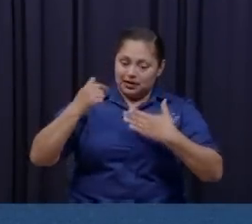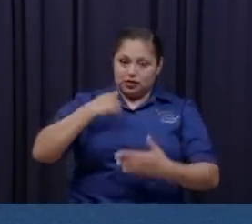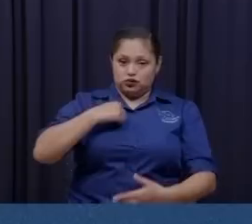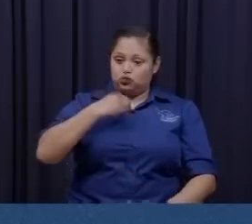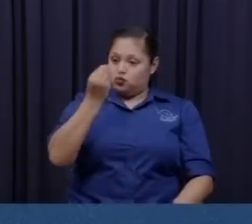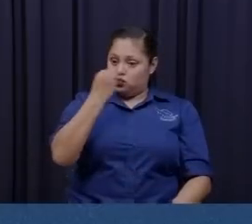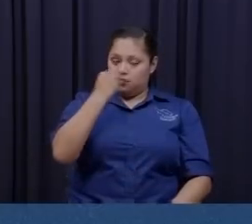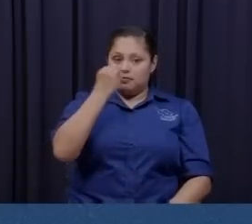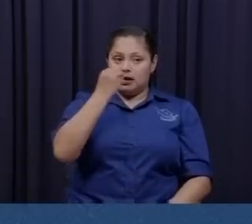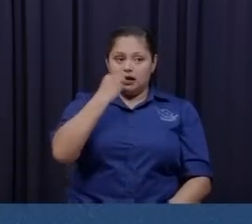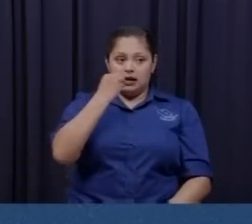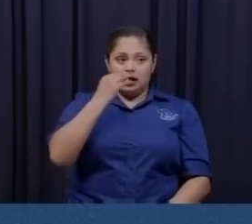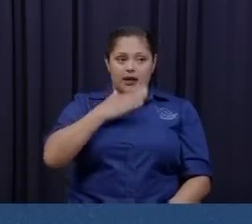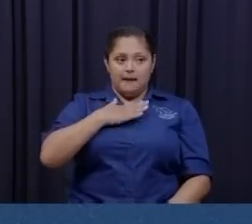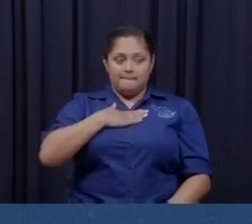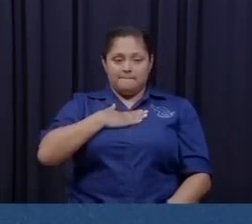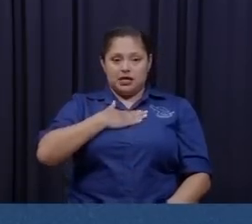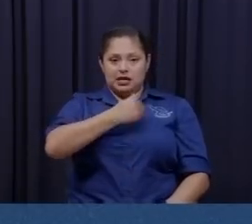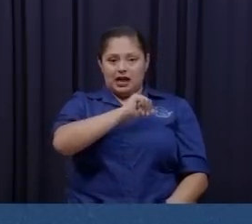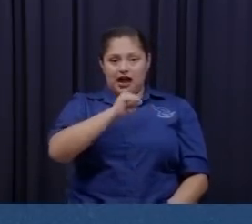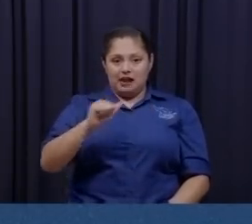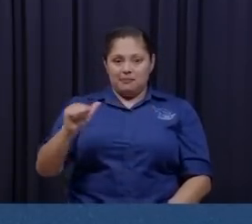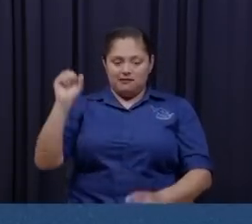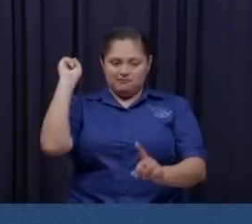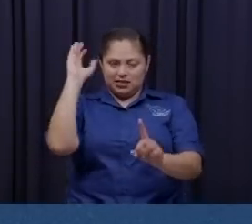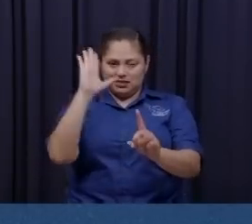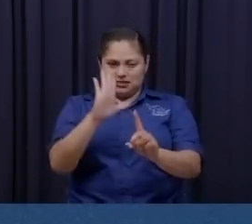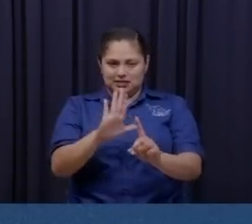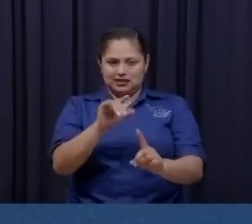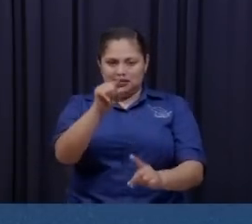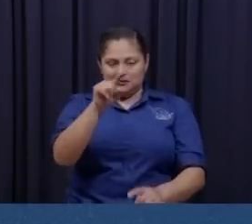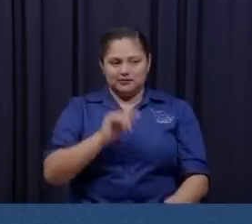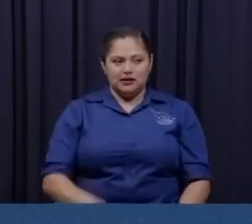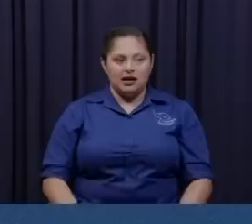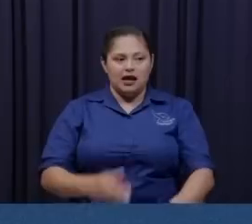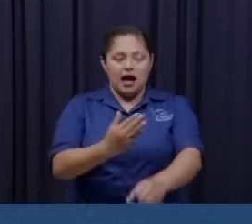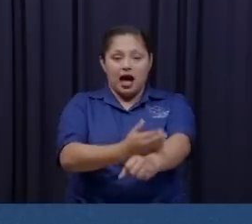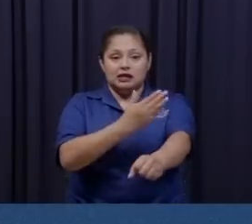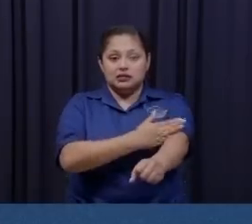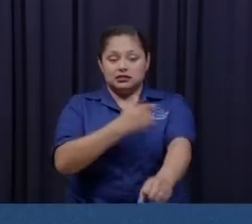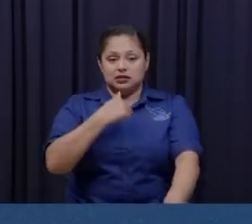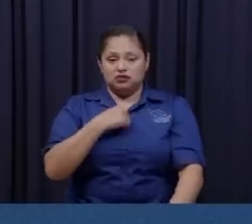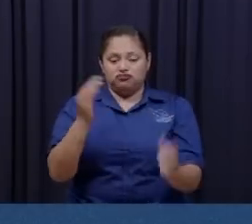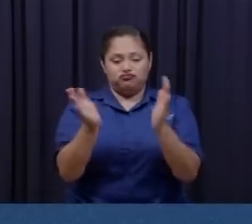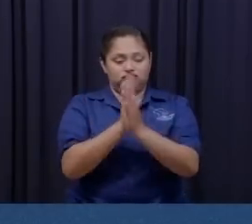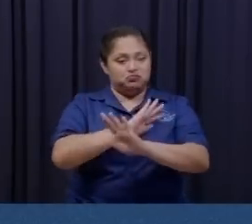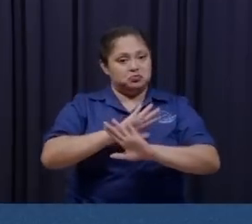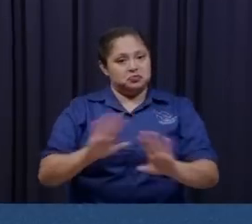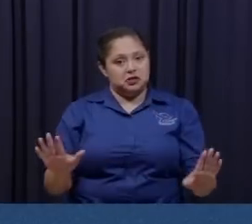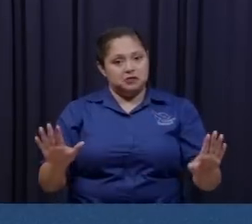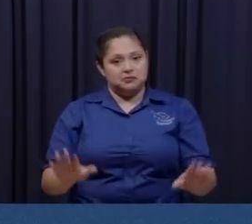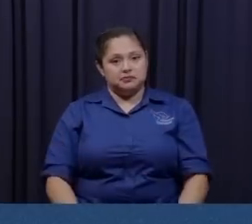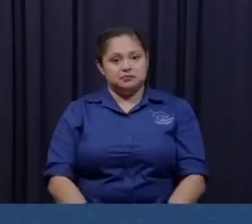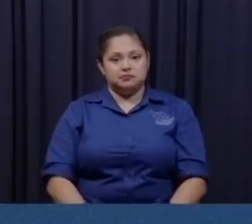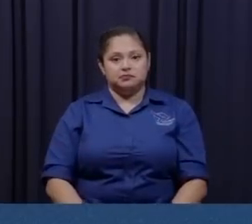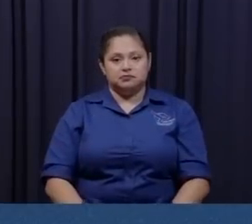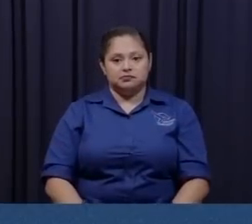coma y mi alma te bendiga antes que yo muera.